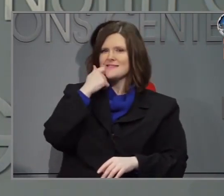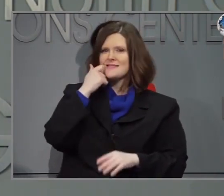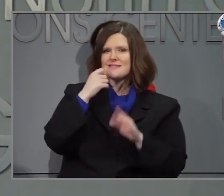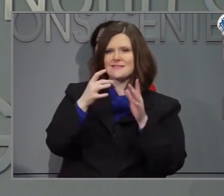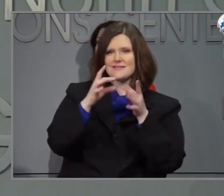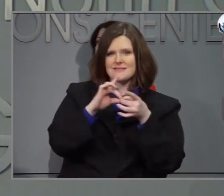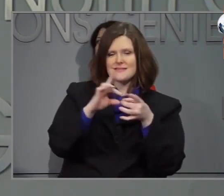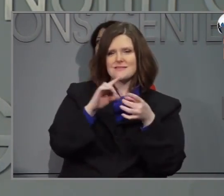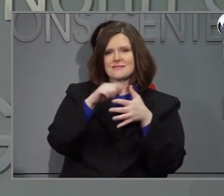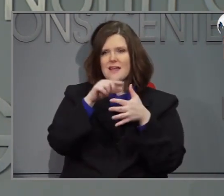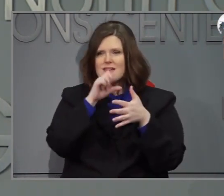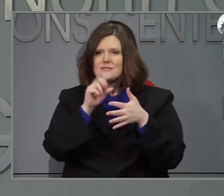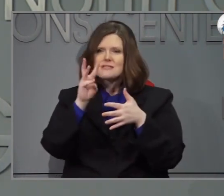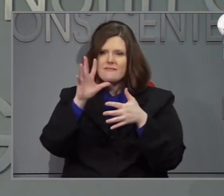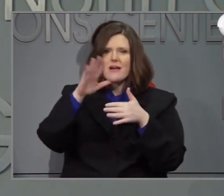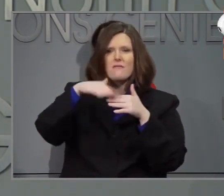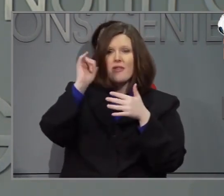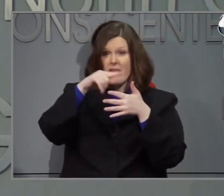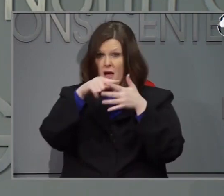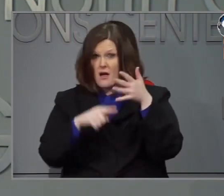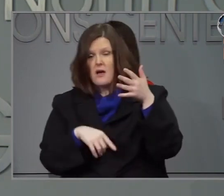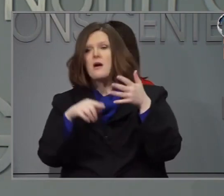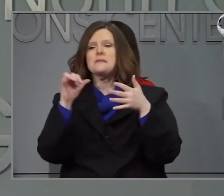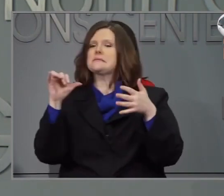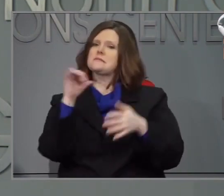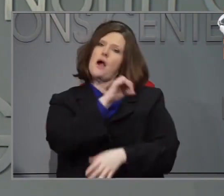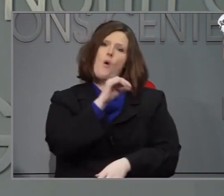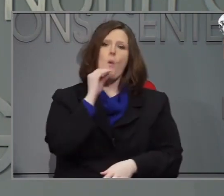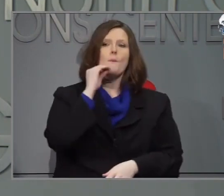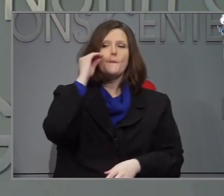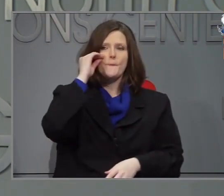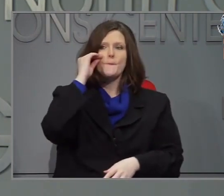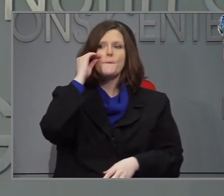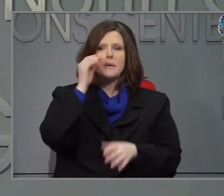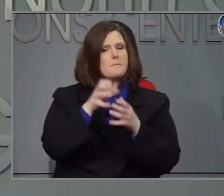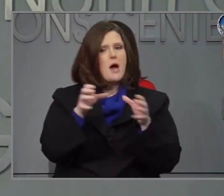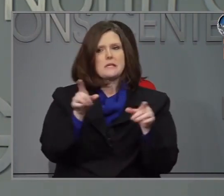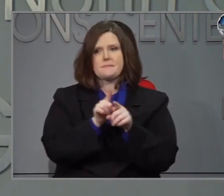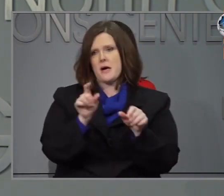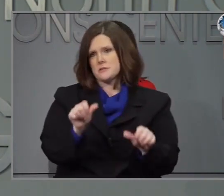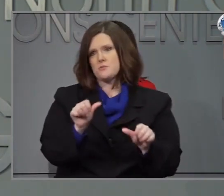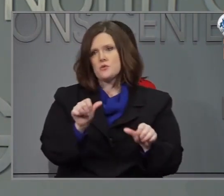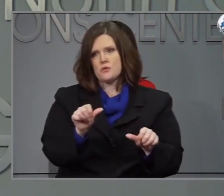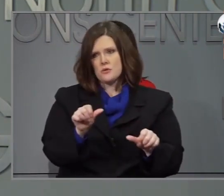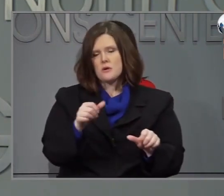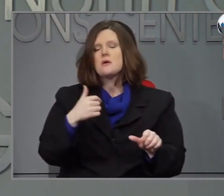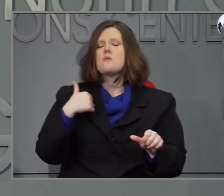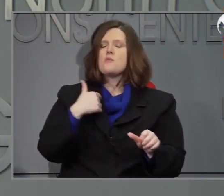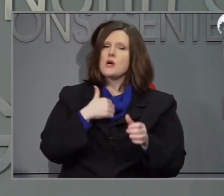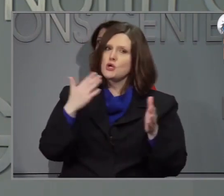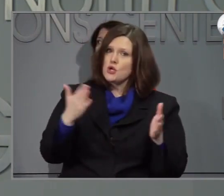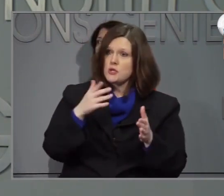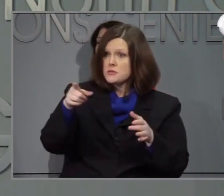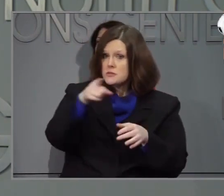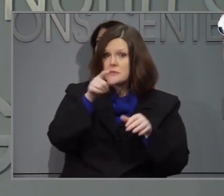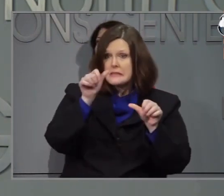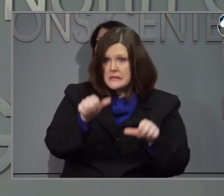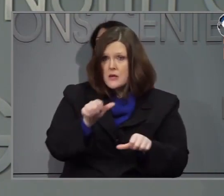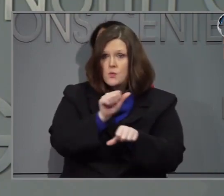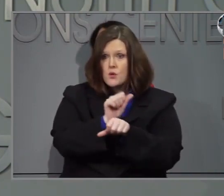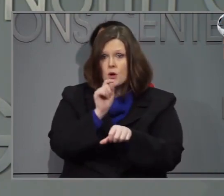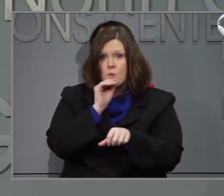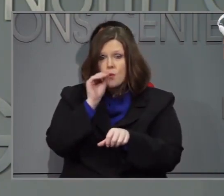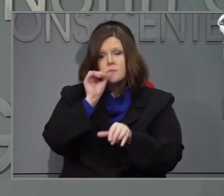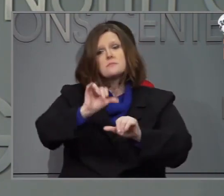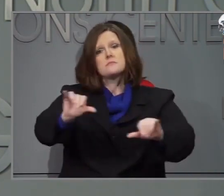la gente en alto riesgo como dijo la doctora joven que por favor permanezcan en su casa en la mayor medida posible estamos incentivando a las